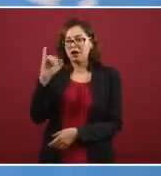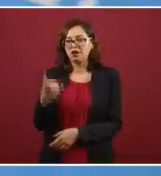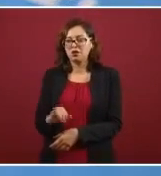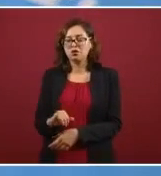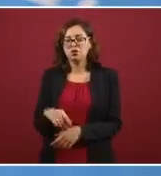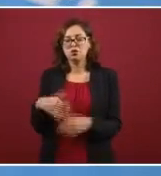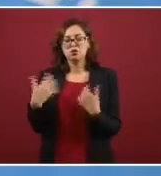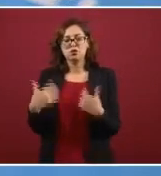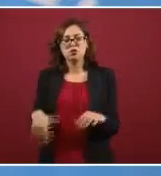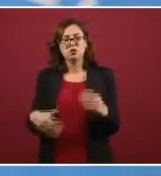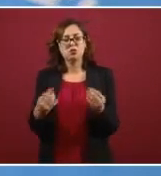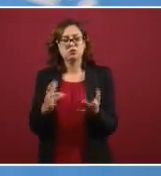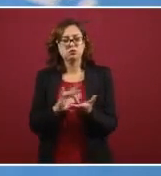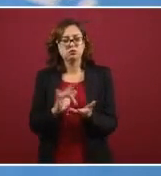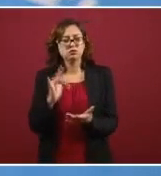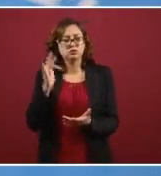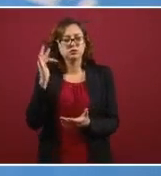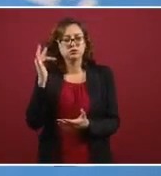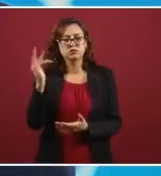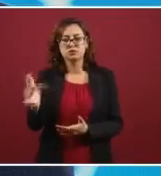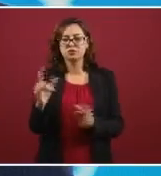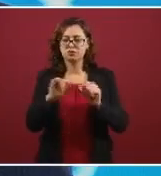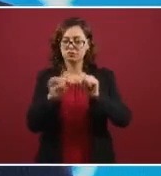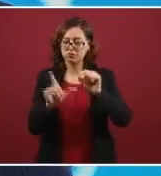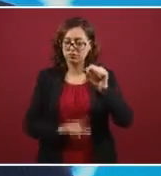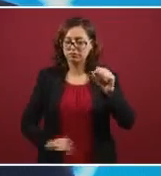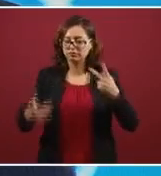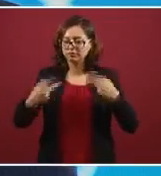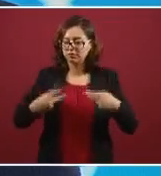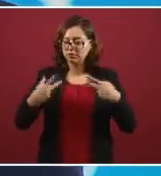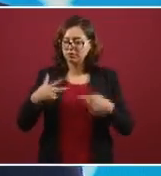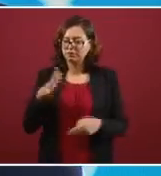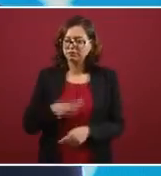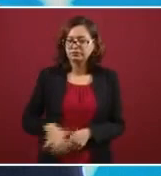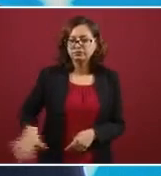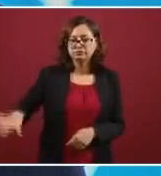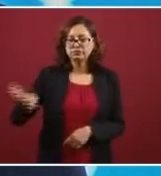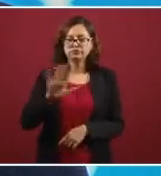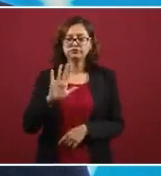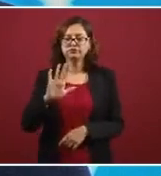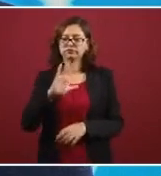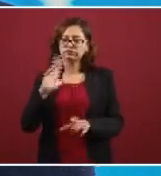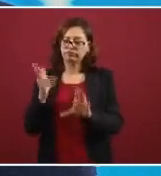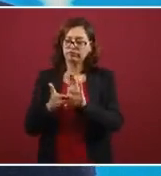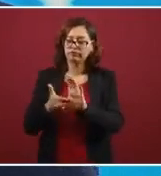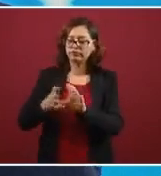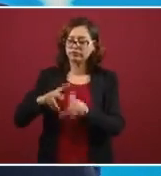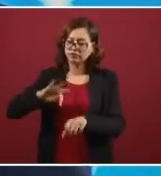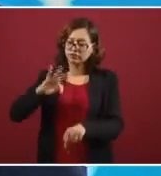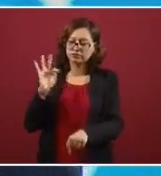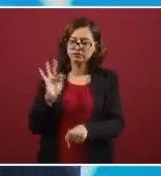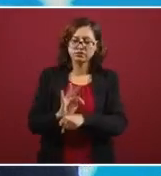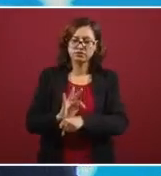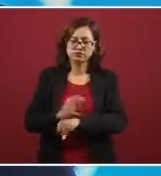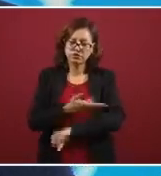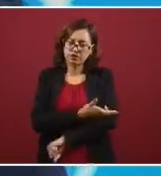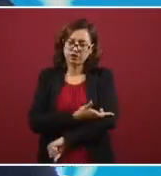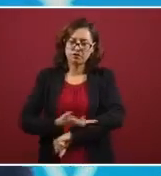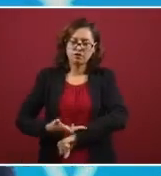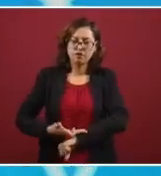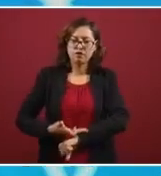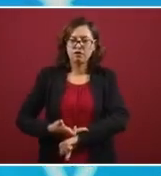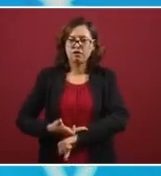mexicano que fue albergue, que fue asilo, que fue familia, que